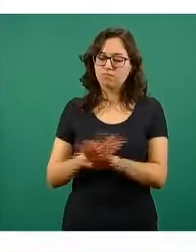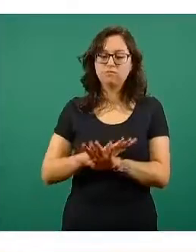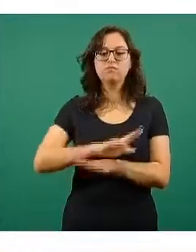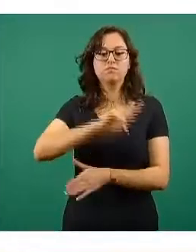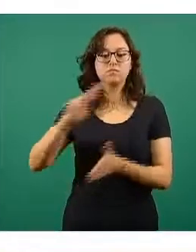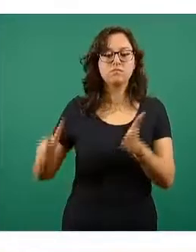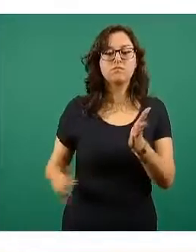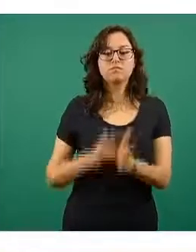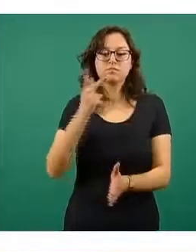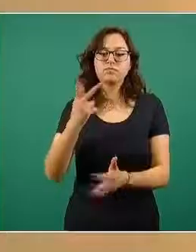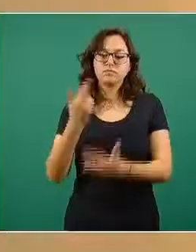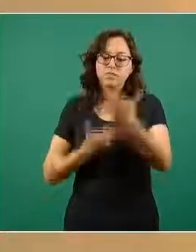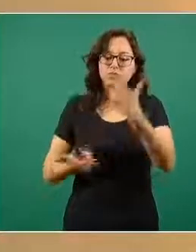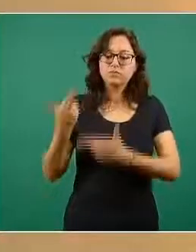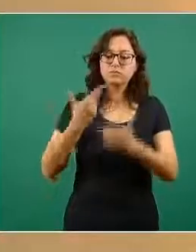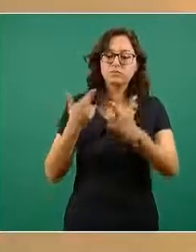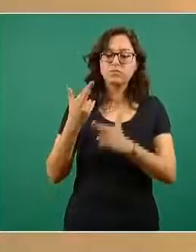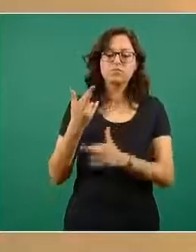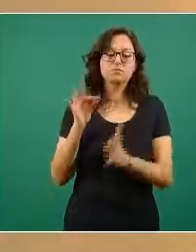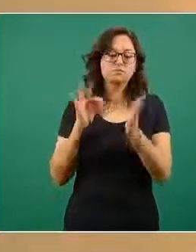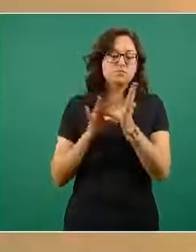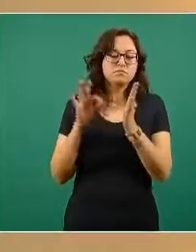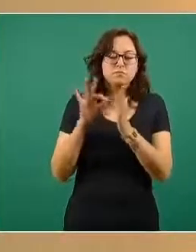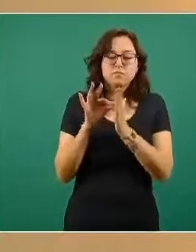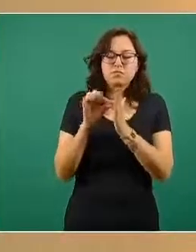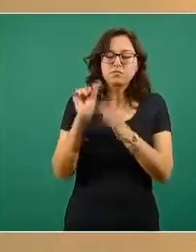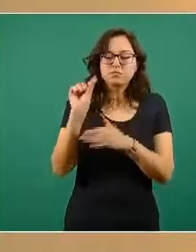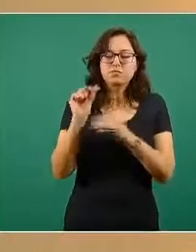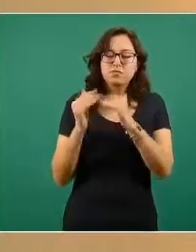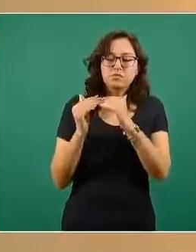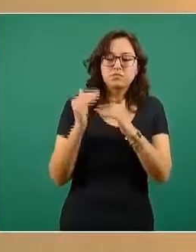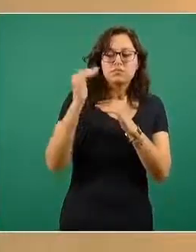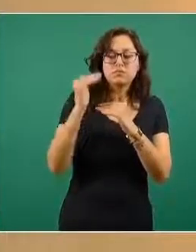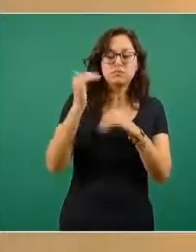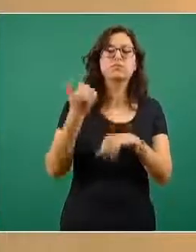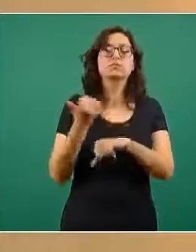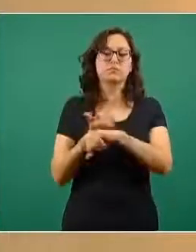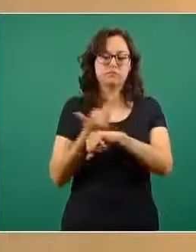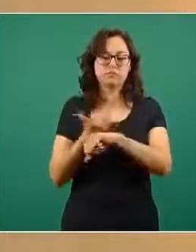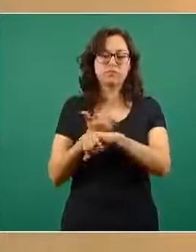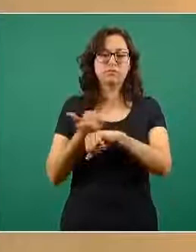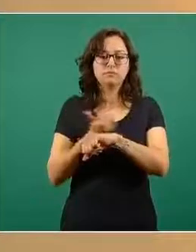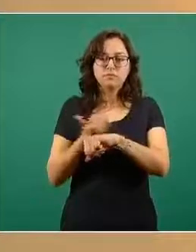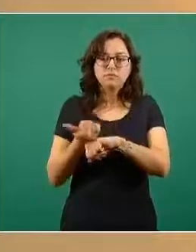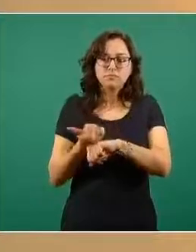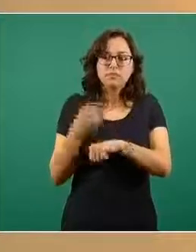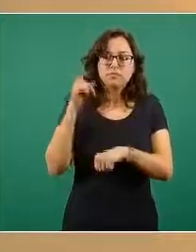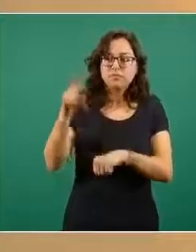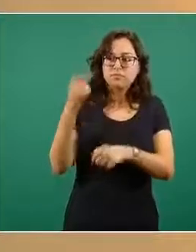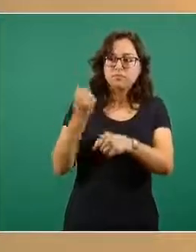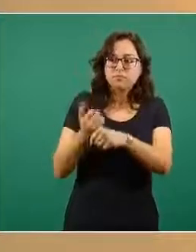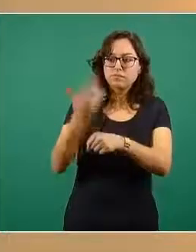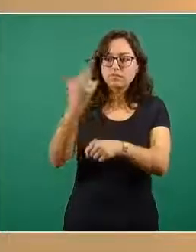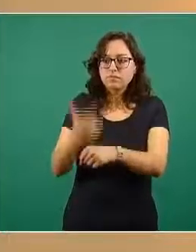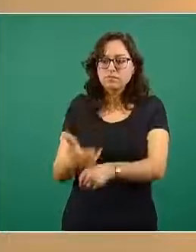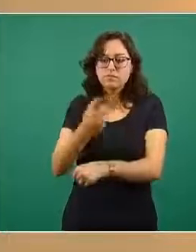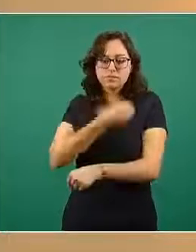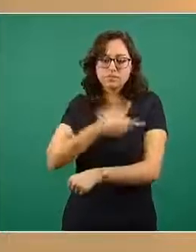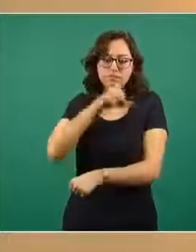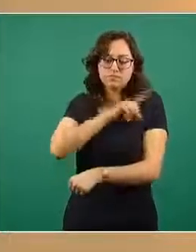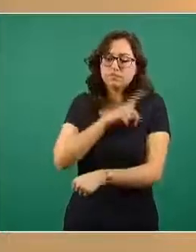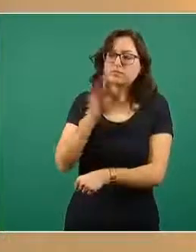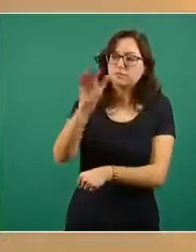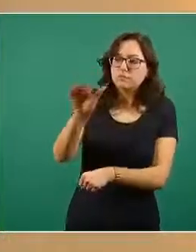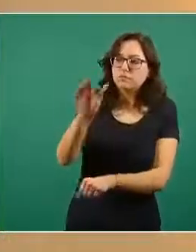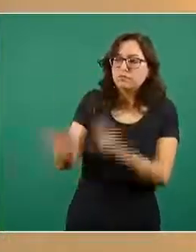por 1 o 2 puntos al nivel amarillo. Platicamos con el secretario Pinzón, a quien le